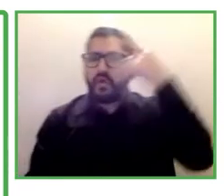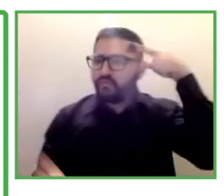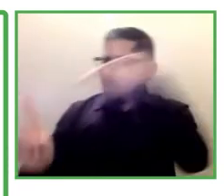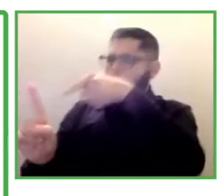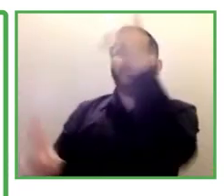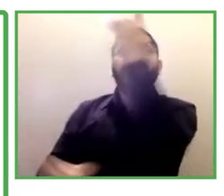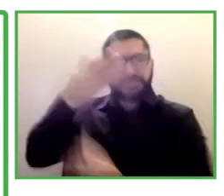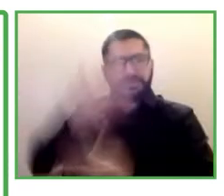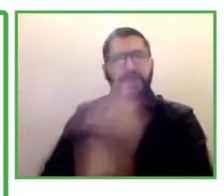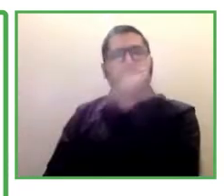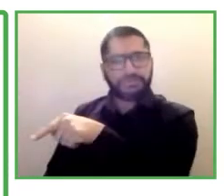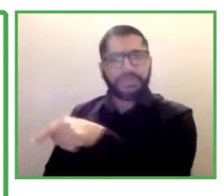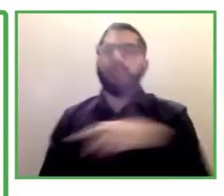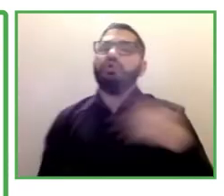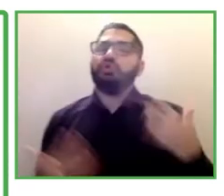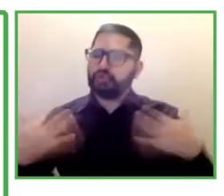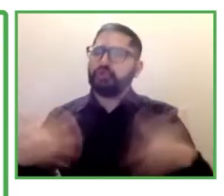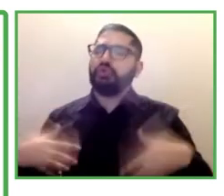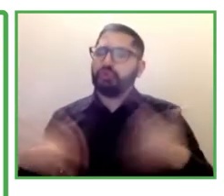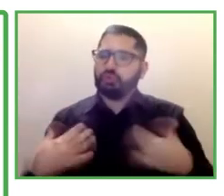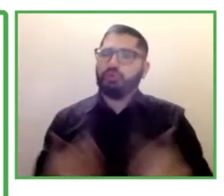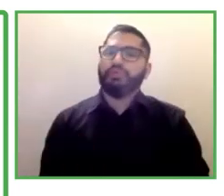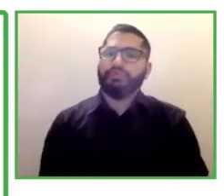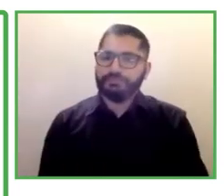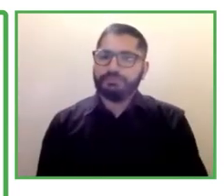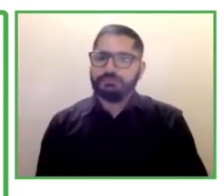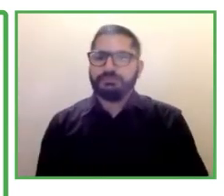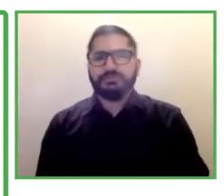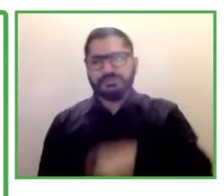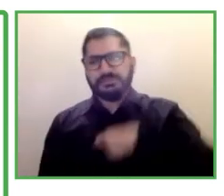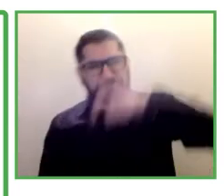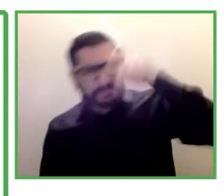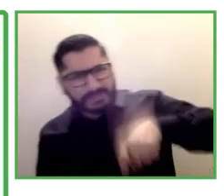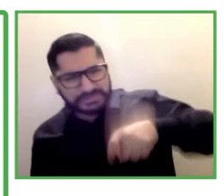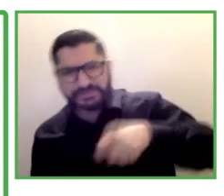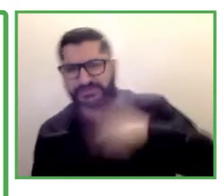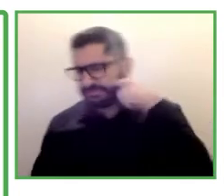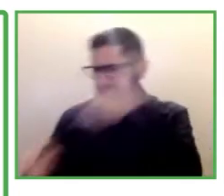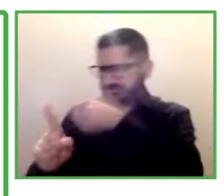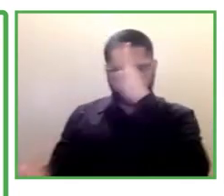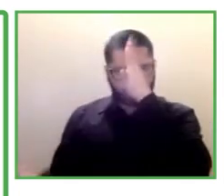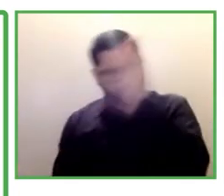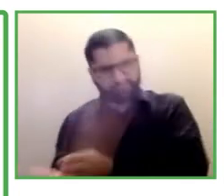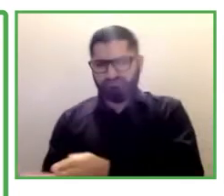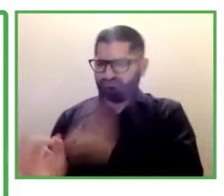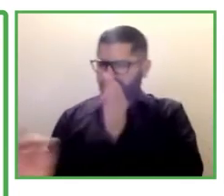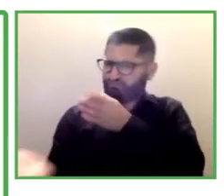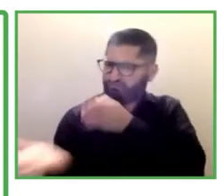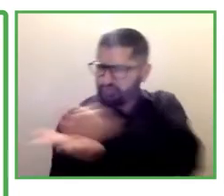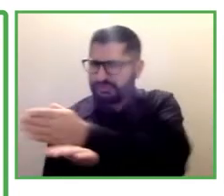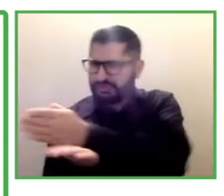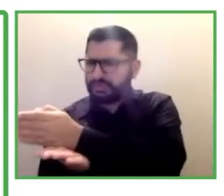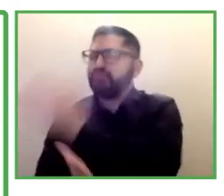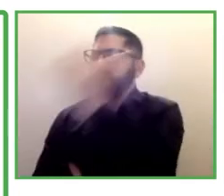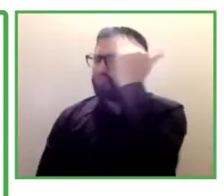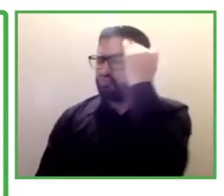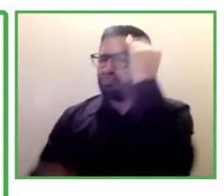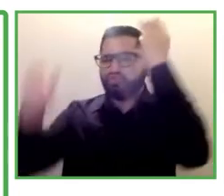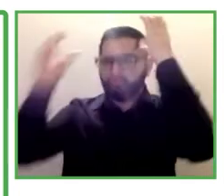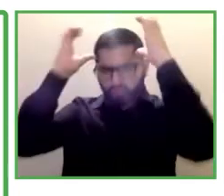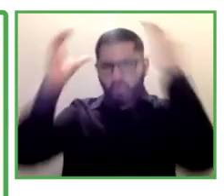Y hay que tomar la decisión de forma consciente y que permee hacia abajo.